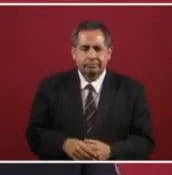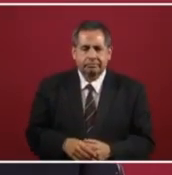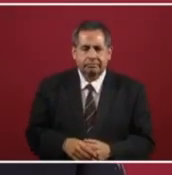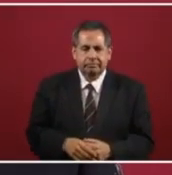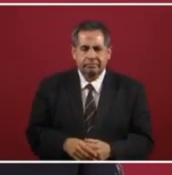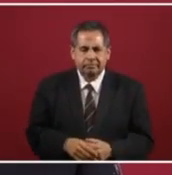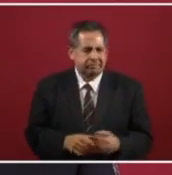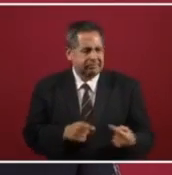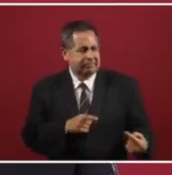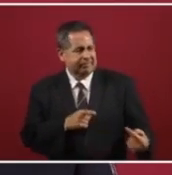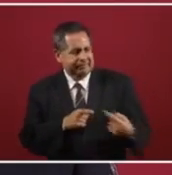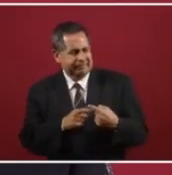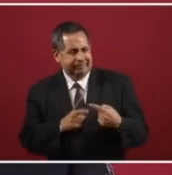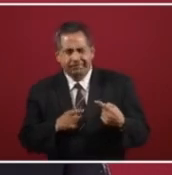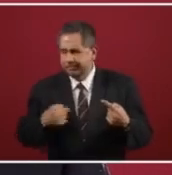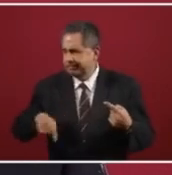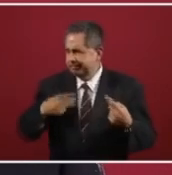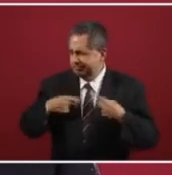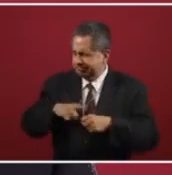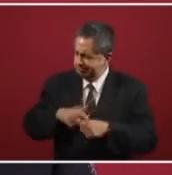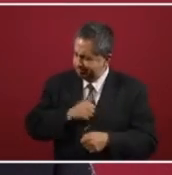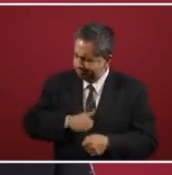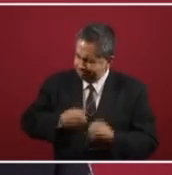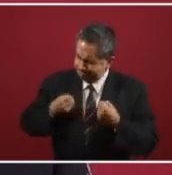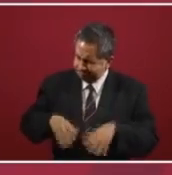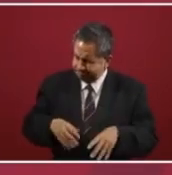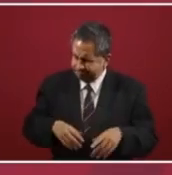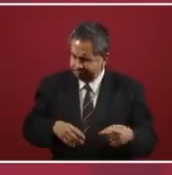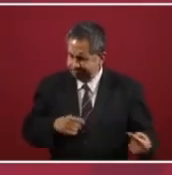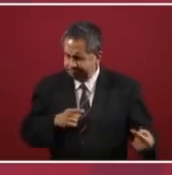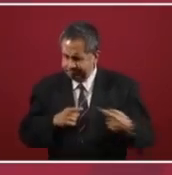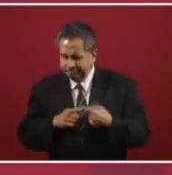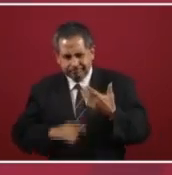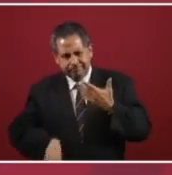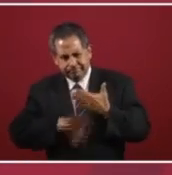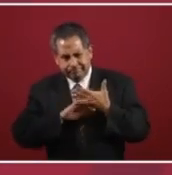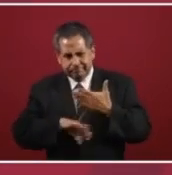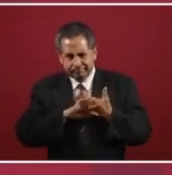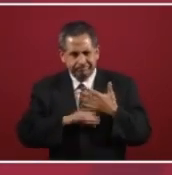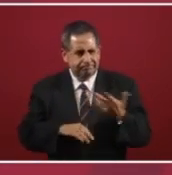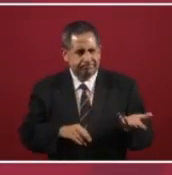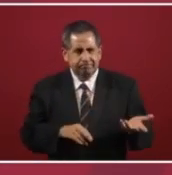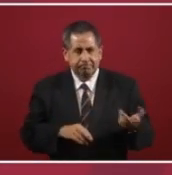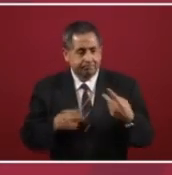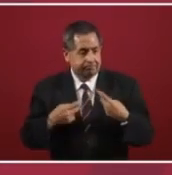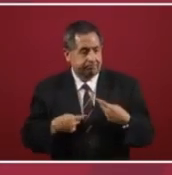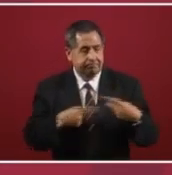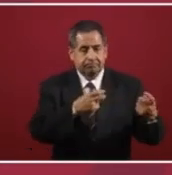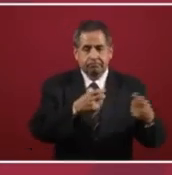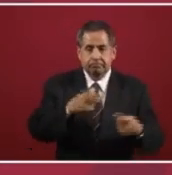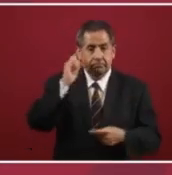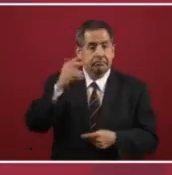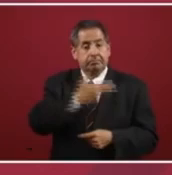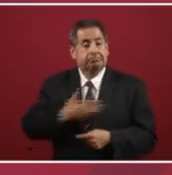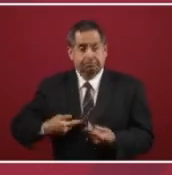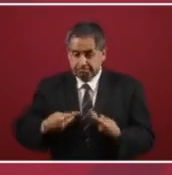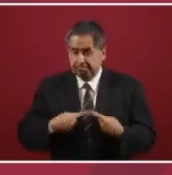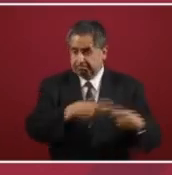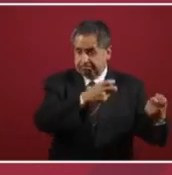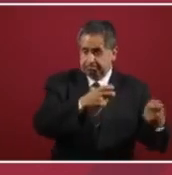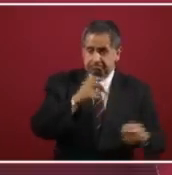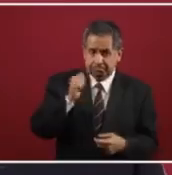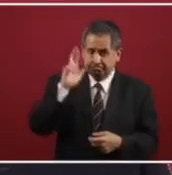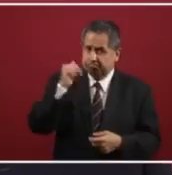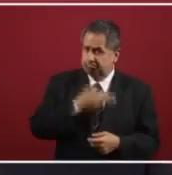no solo el daño personal, no solo porque me robaron la presidencia,